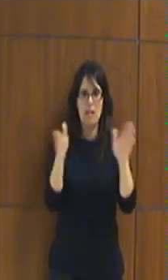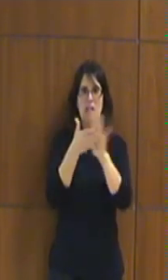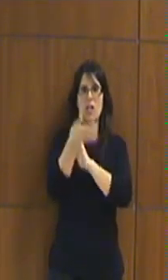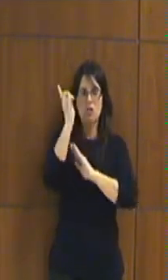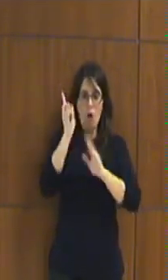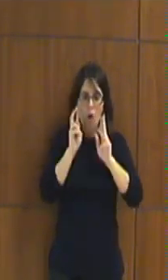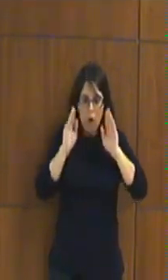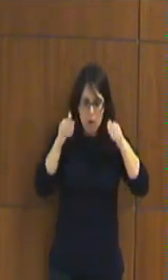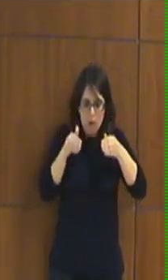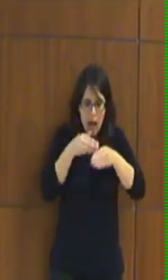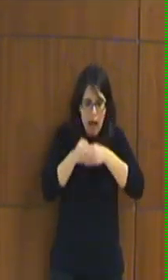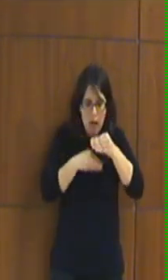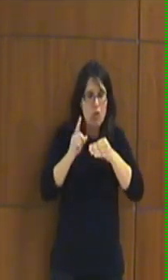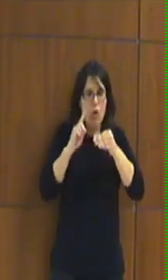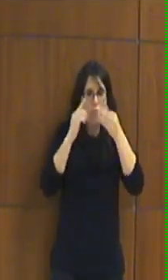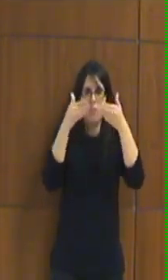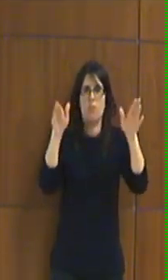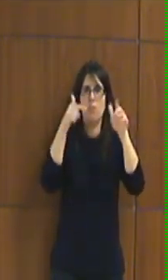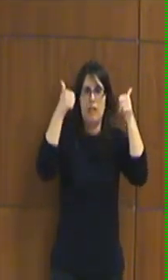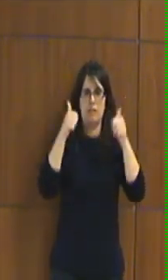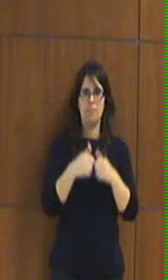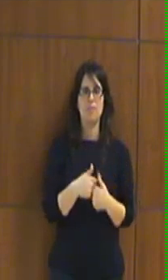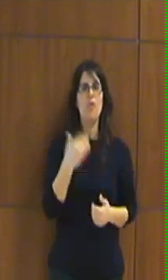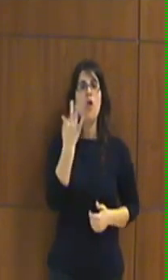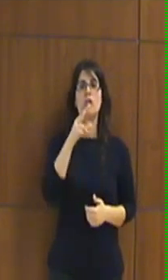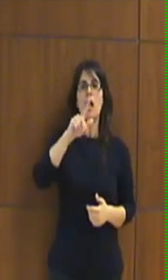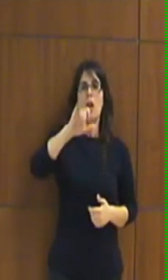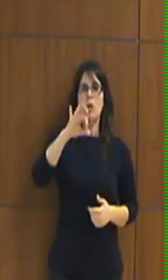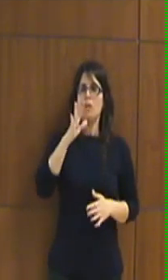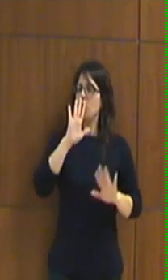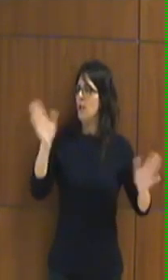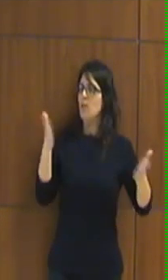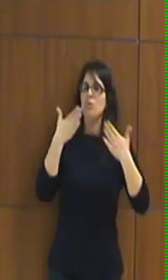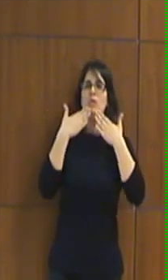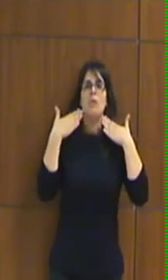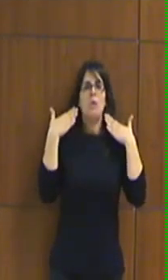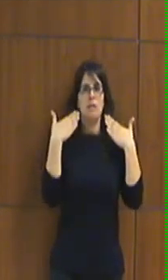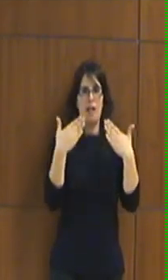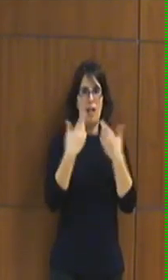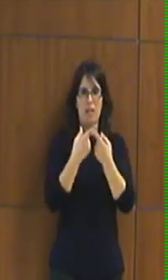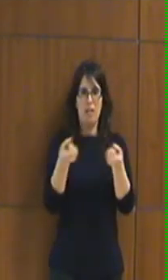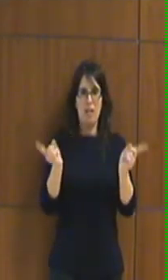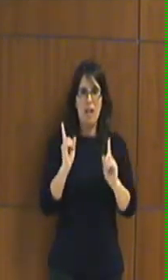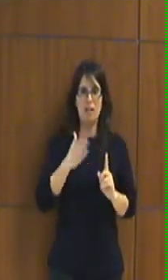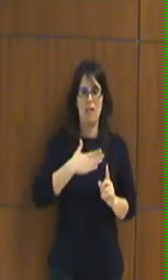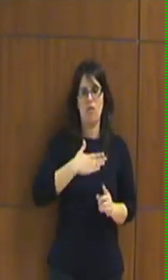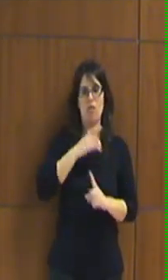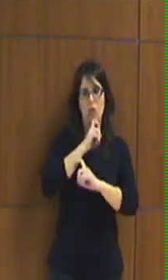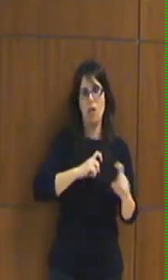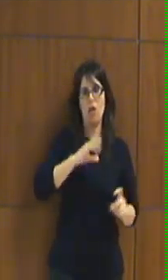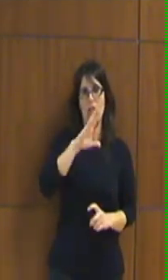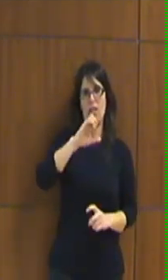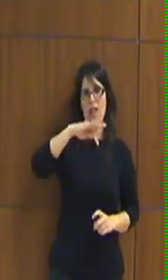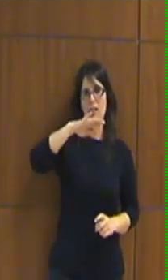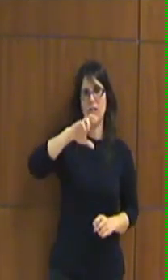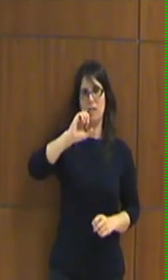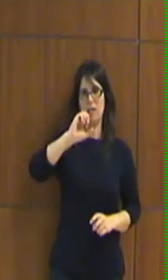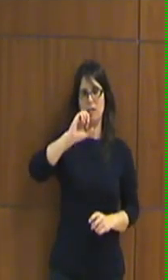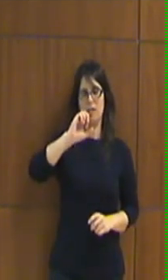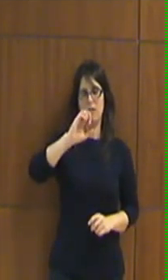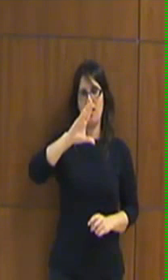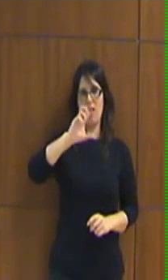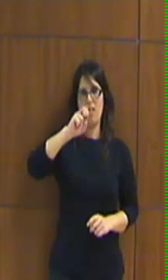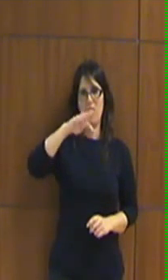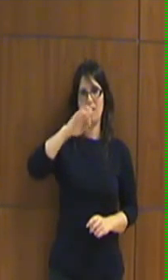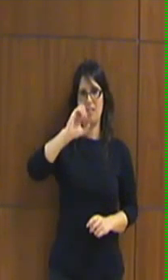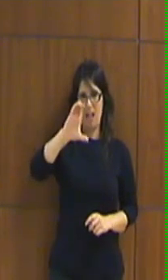haciendo, ¿no? Entonces, sentido común. Pues muchísimas gracias. Desde la Fundación CENTAC quiero